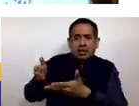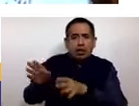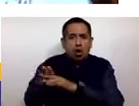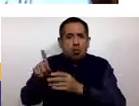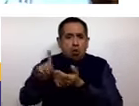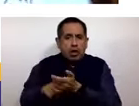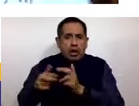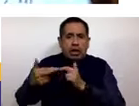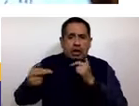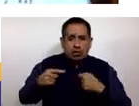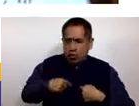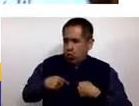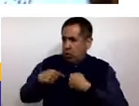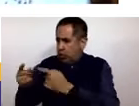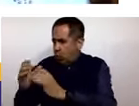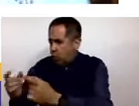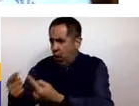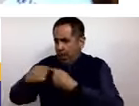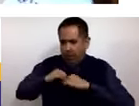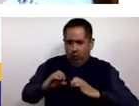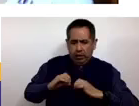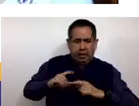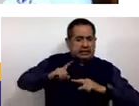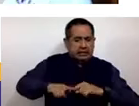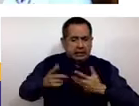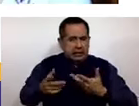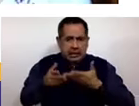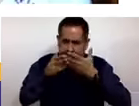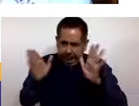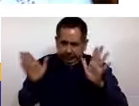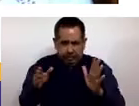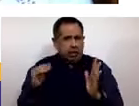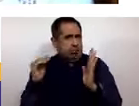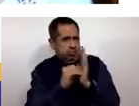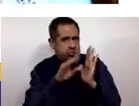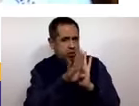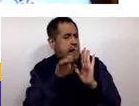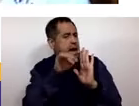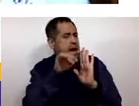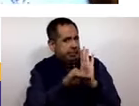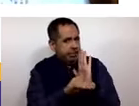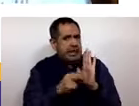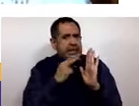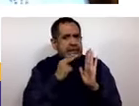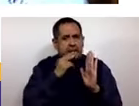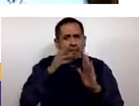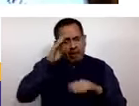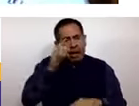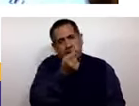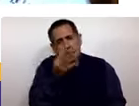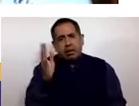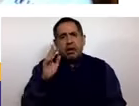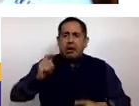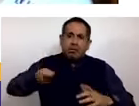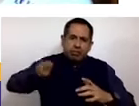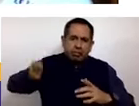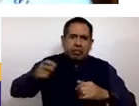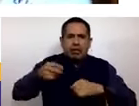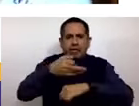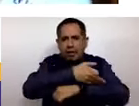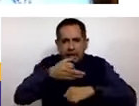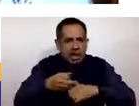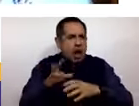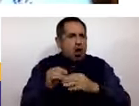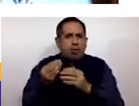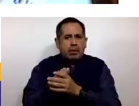cuidado, sí se pueden tener más herramientas para todas estas sentencias, pues me imagino de lo familiar, del ámbito de lo privado,